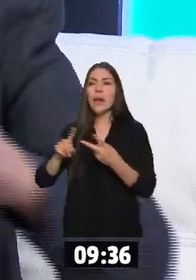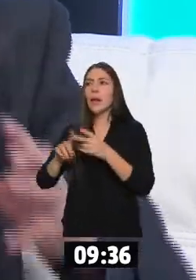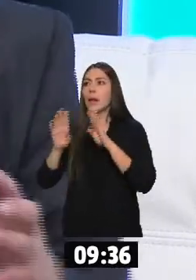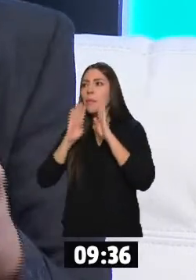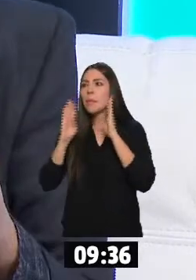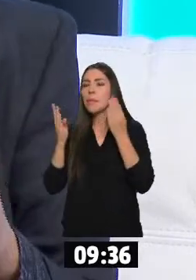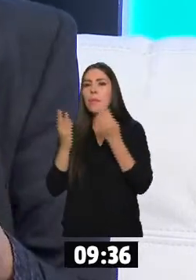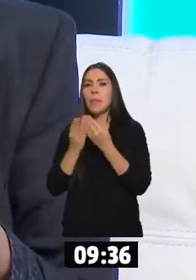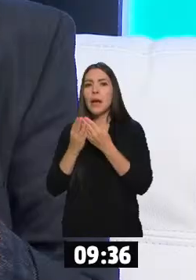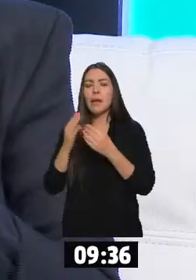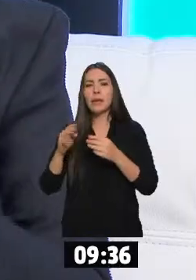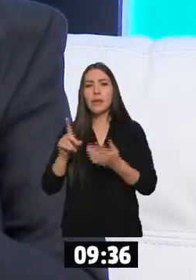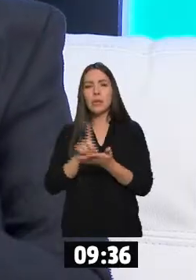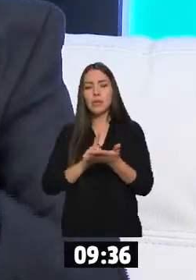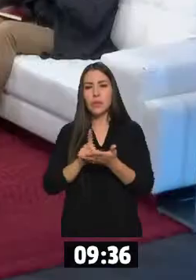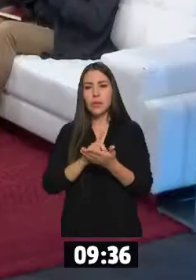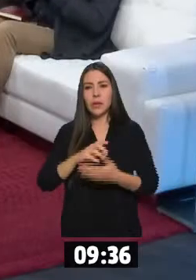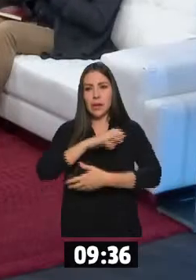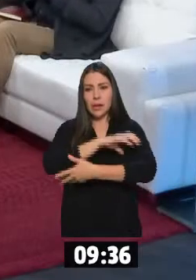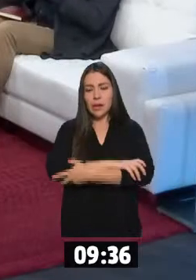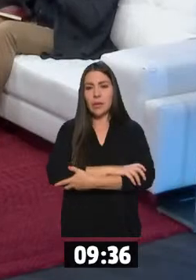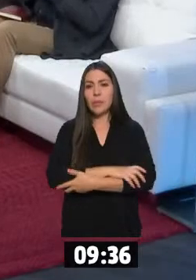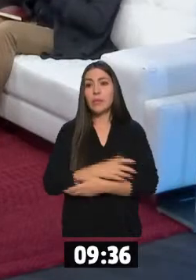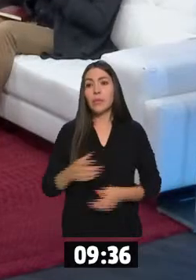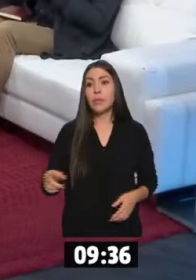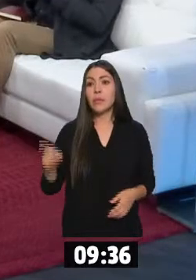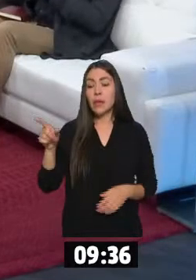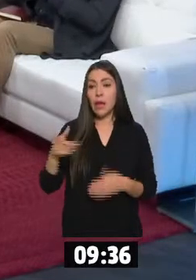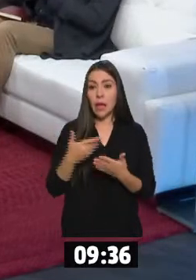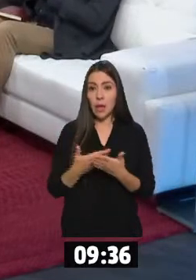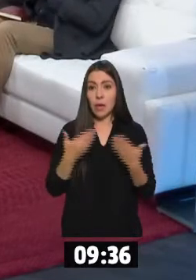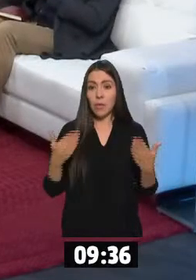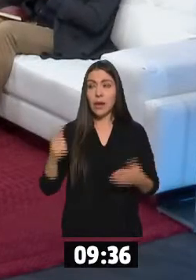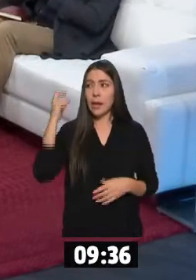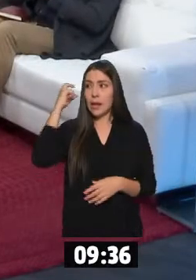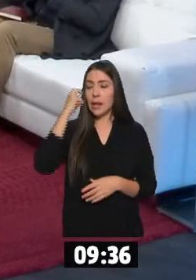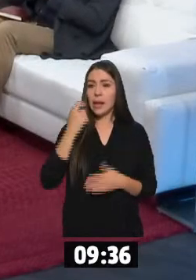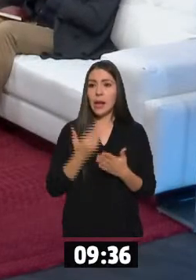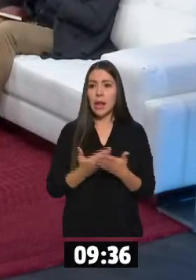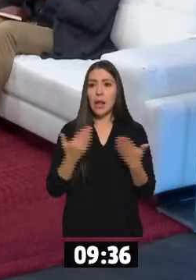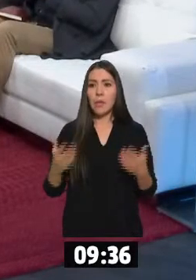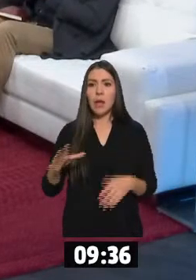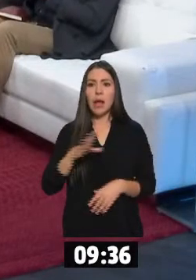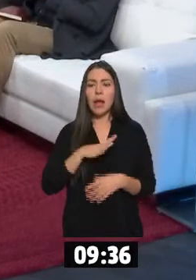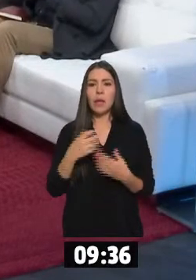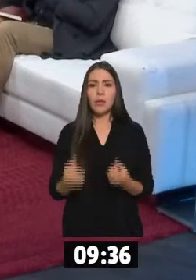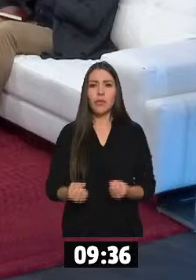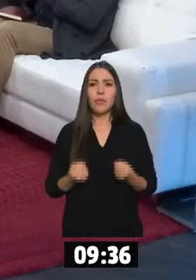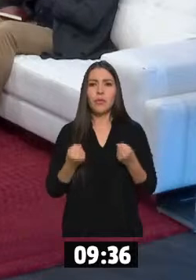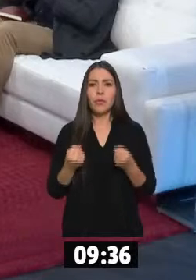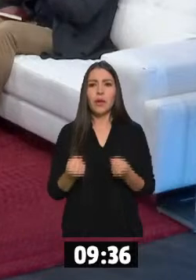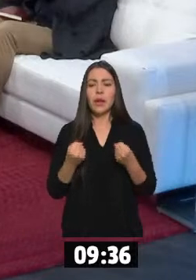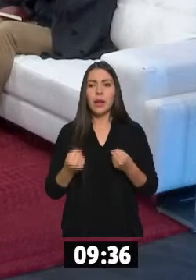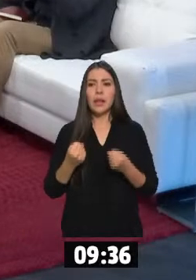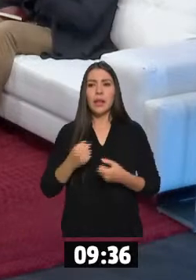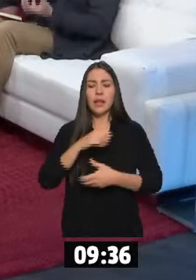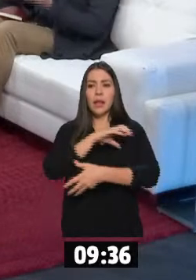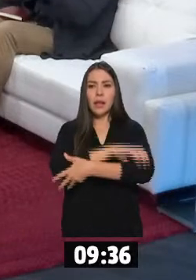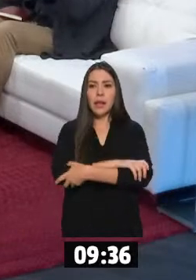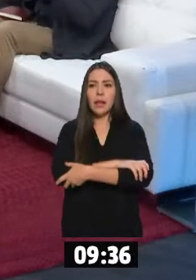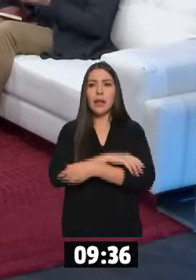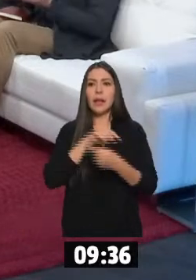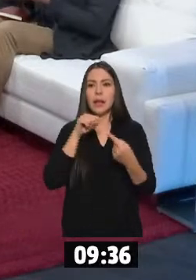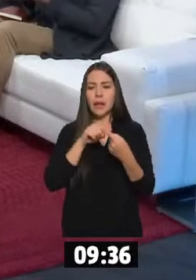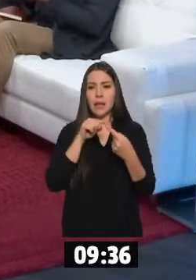chuchos. En Guerrero, aún hoy, existe una vinculación muy fuerte entre